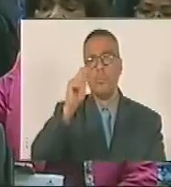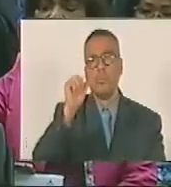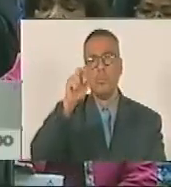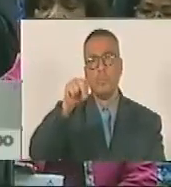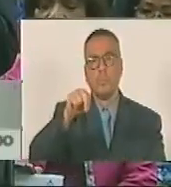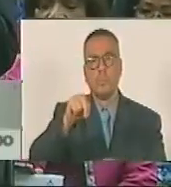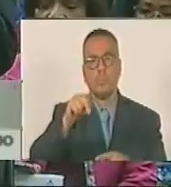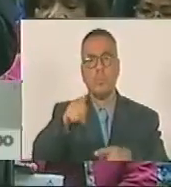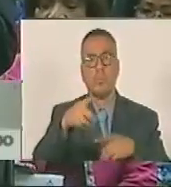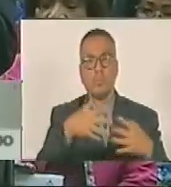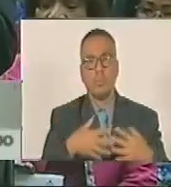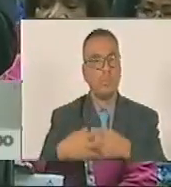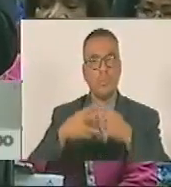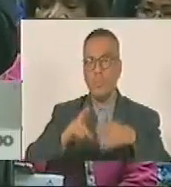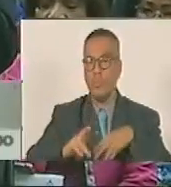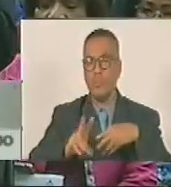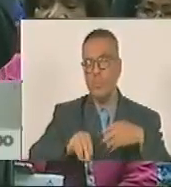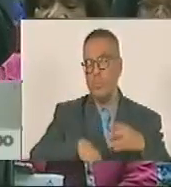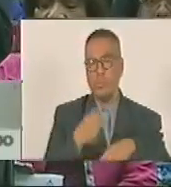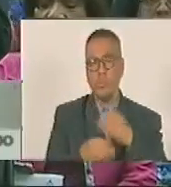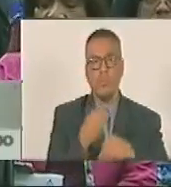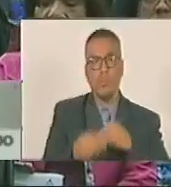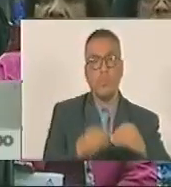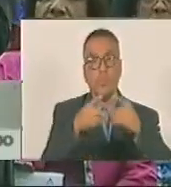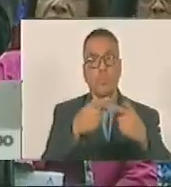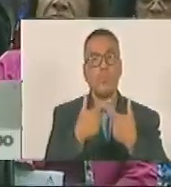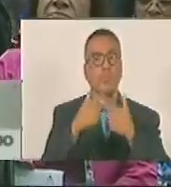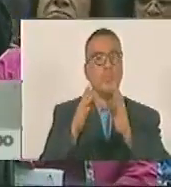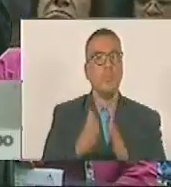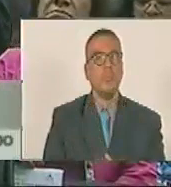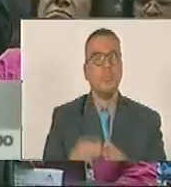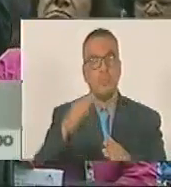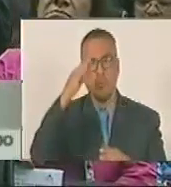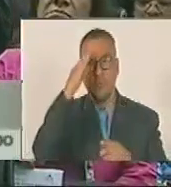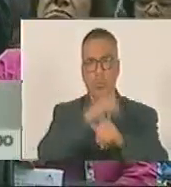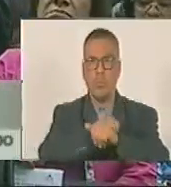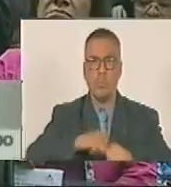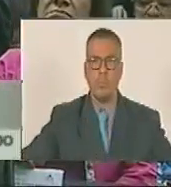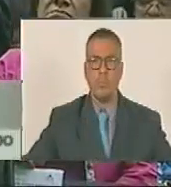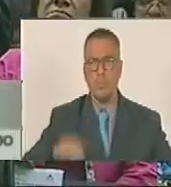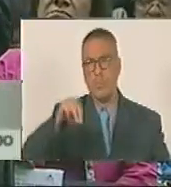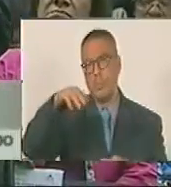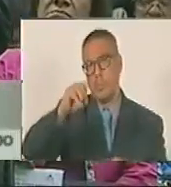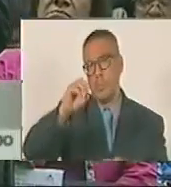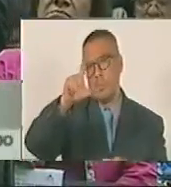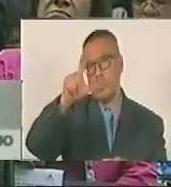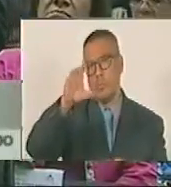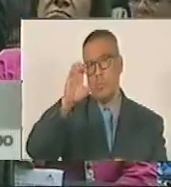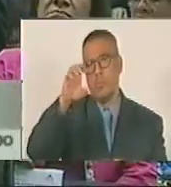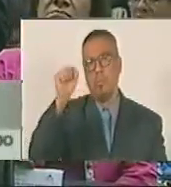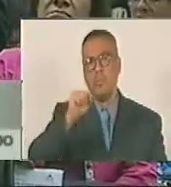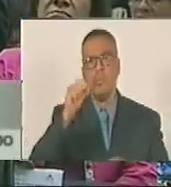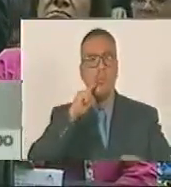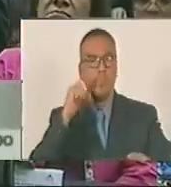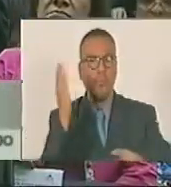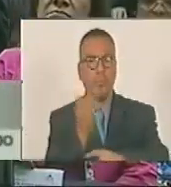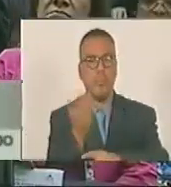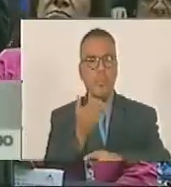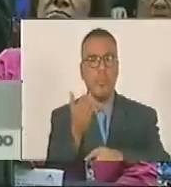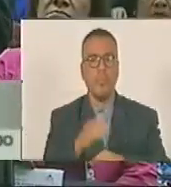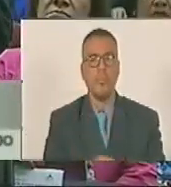que el imperialismo no cumplió, porque una vez liberado el coronel Smolens, fue ejecutado